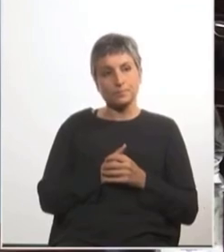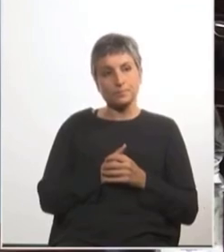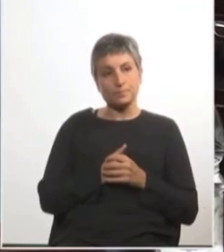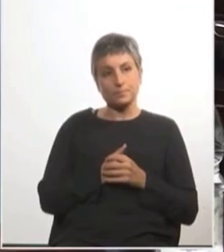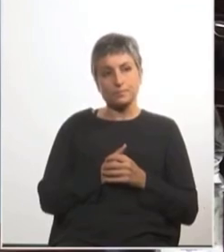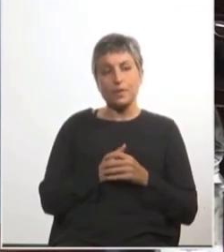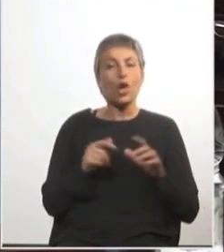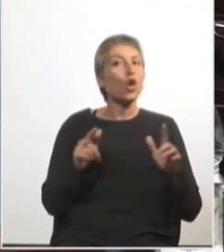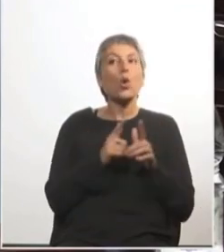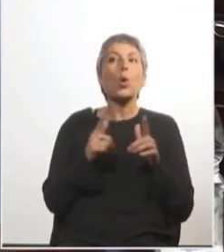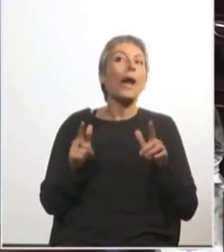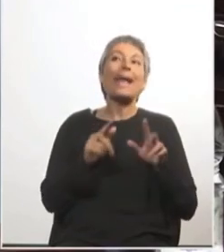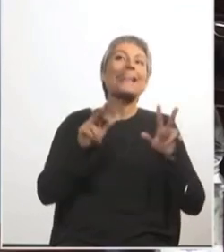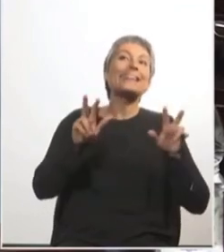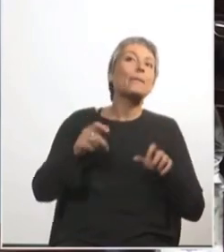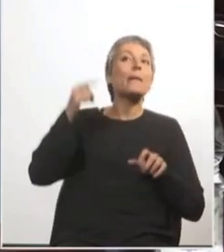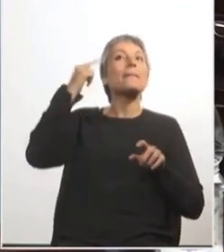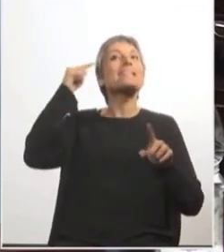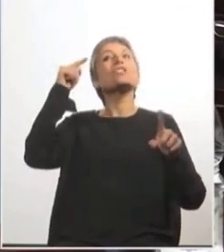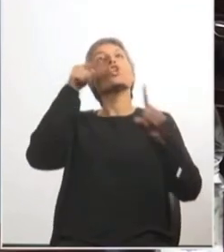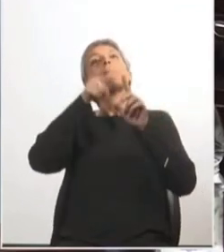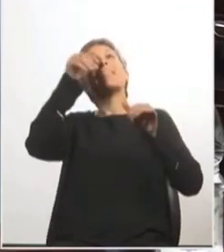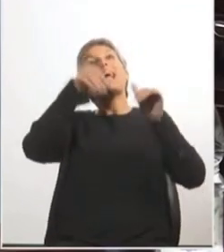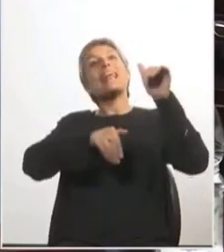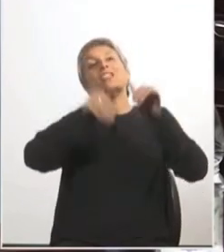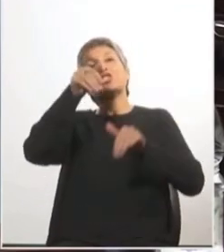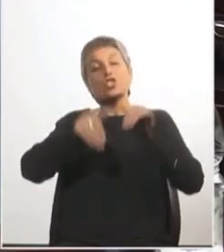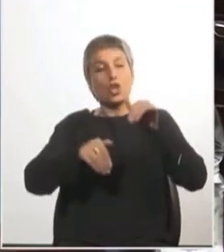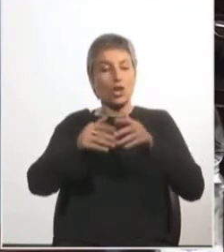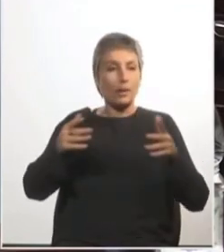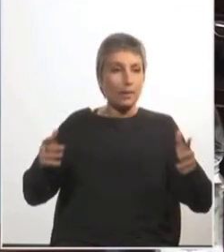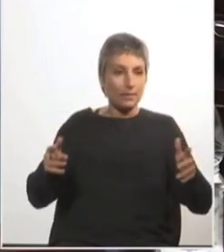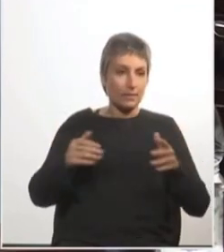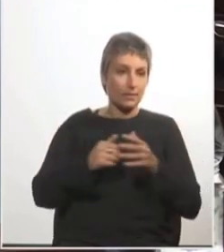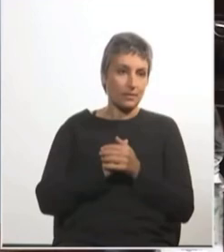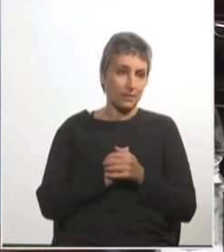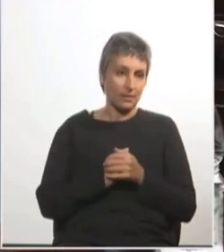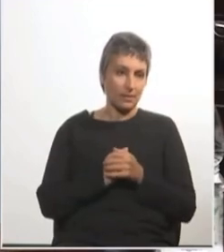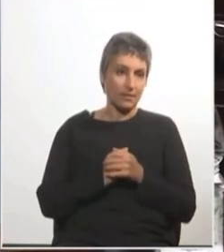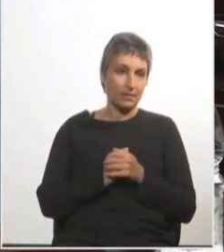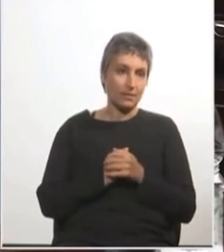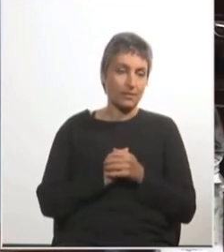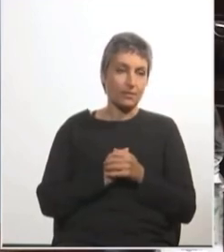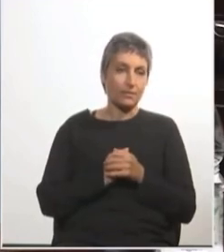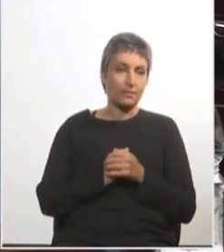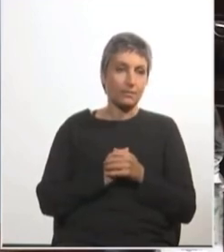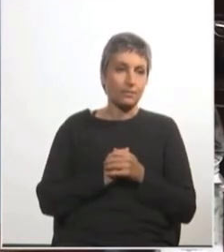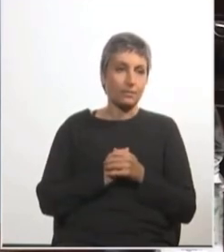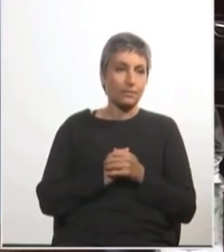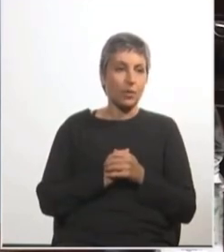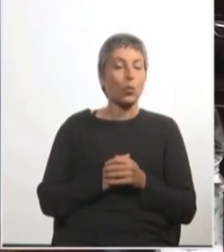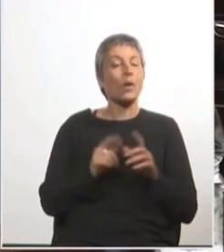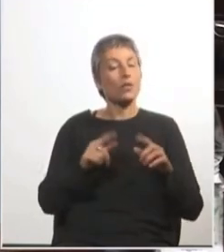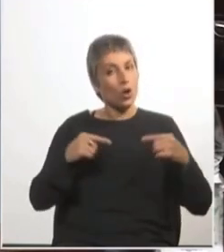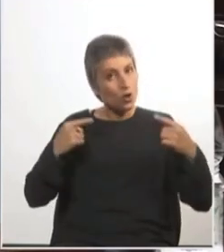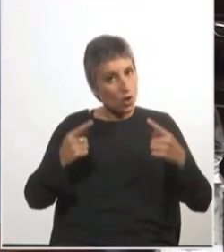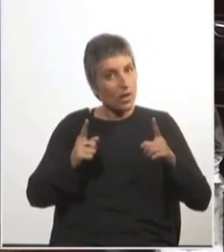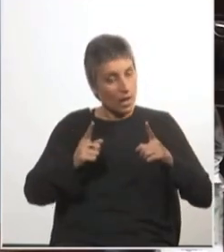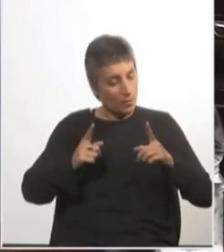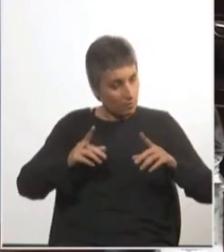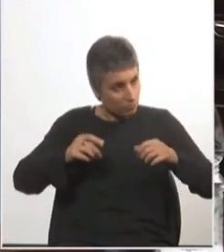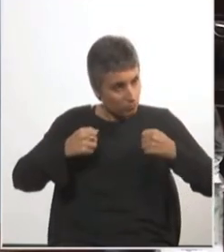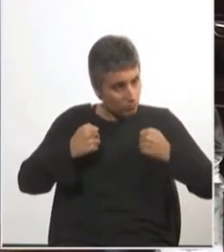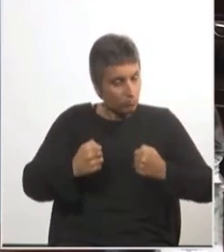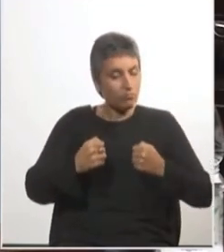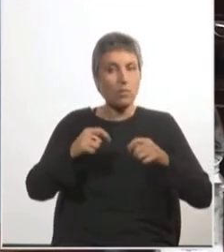No es un tema de costos políticos, porque no nos duelen prendas en ese sentido. Cuando tuvimos que asumirlos y dar